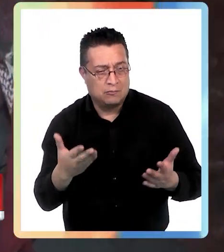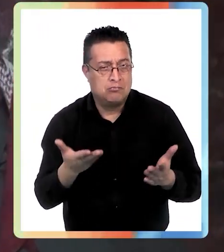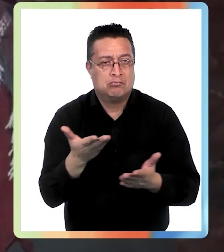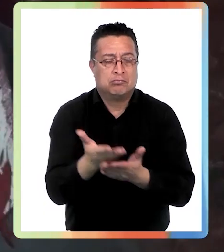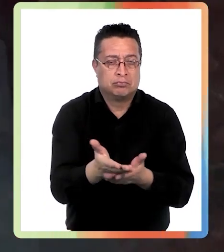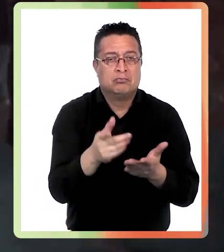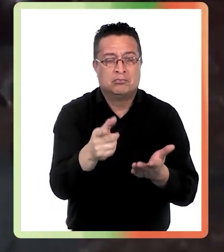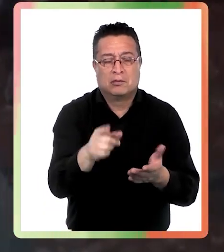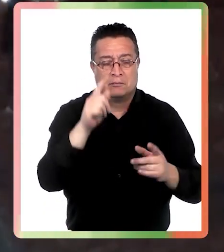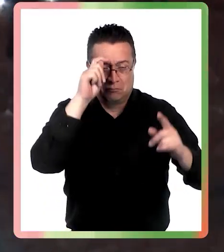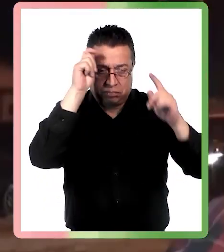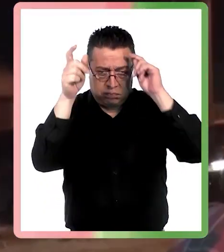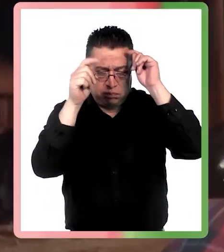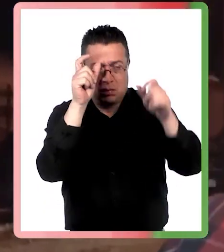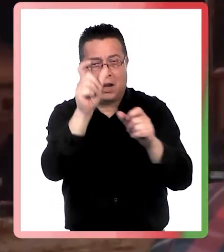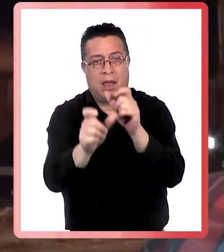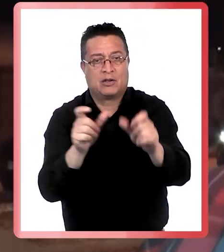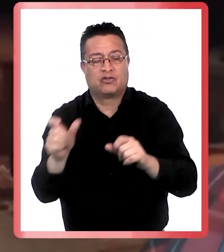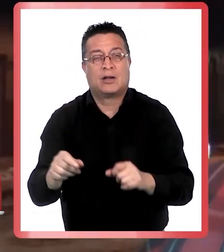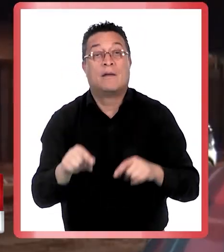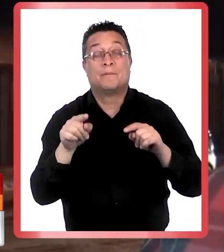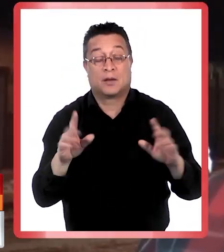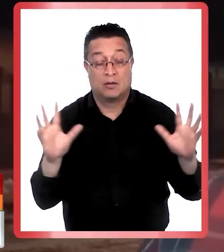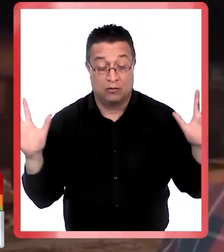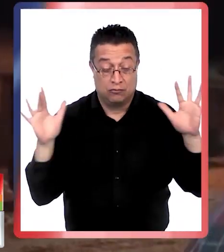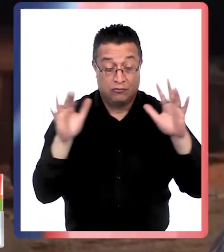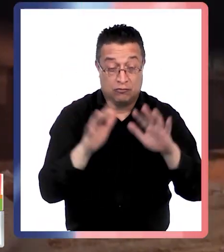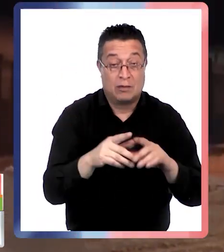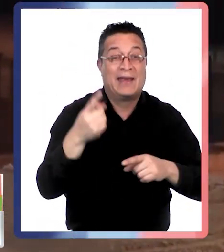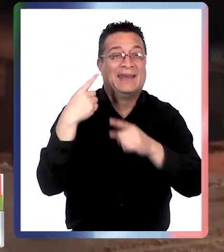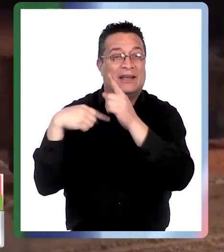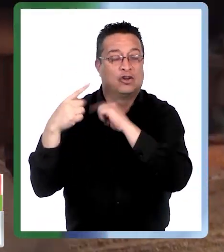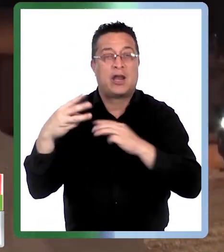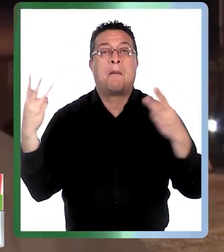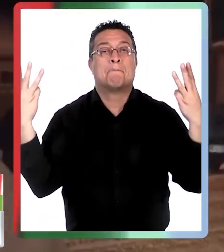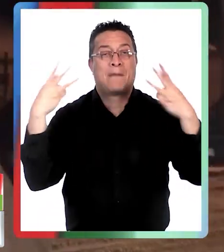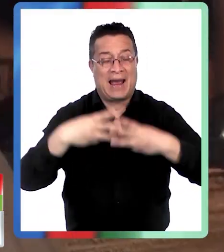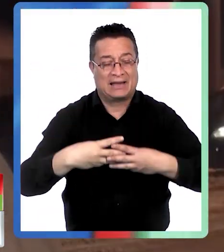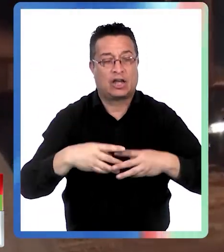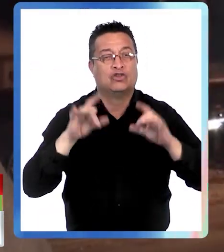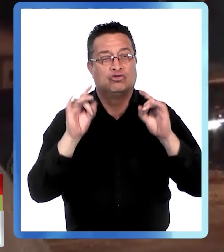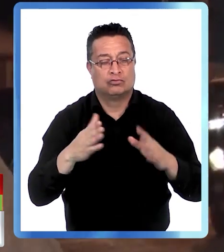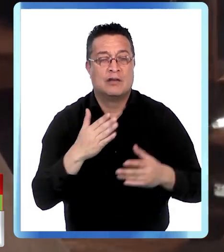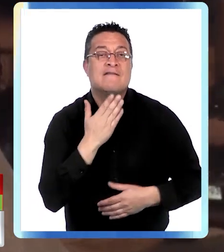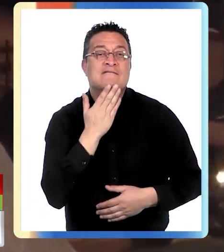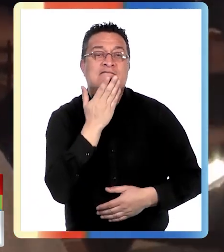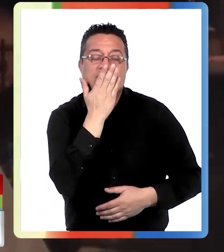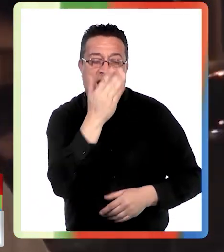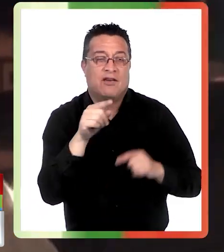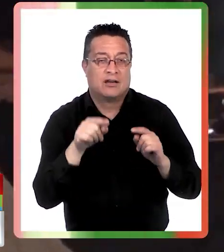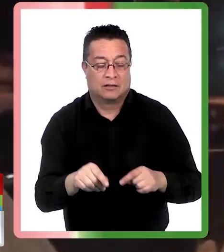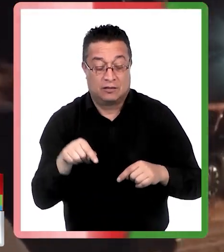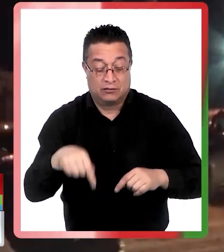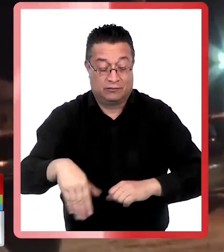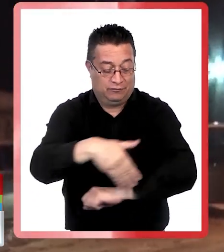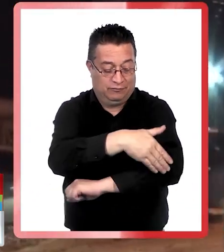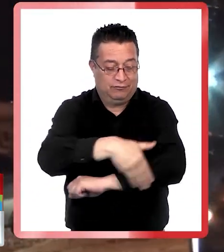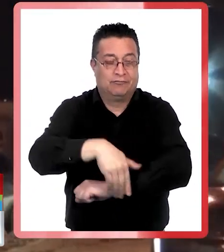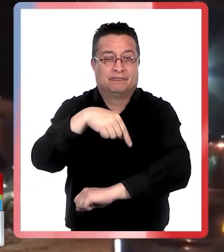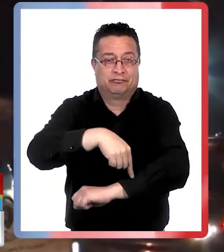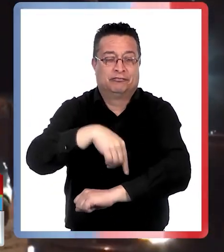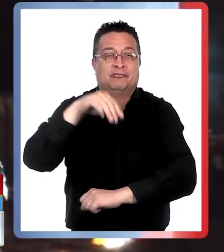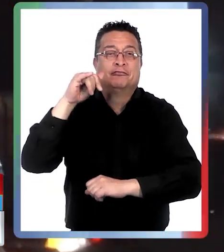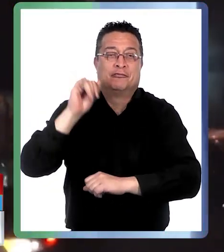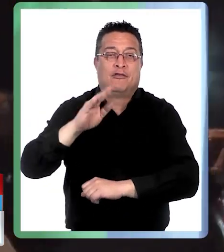de de la creatividad de las personas es un punto de encuentro con nuestra historia Magallanes se se escriben la nieve Así que aquí estamos en el bandejón central de nuestra